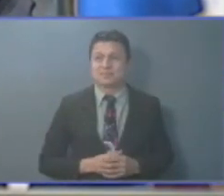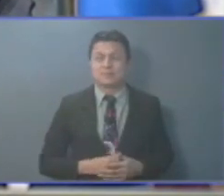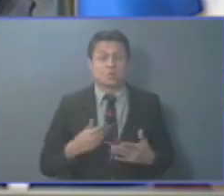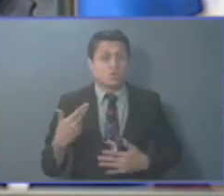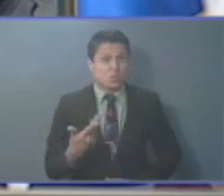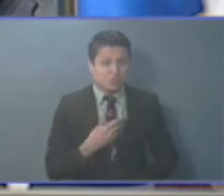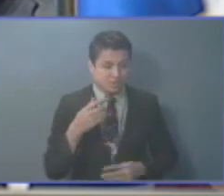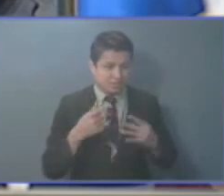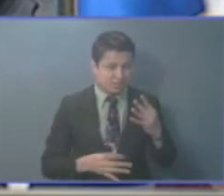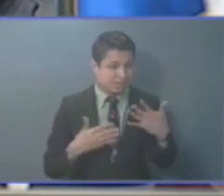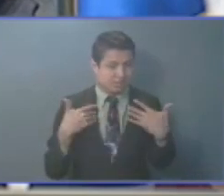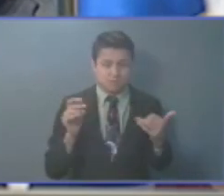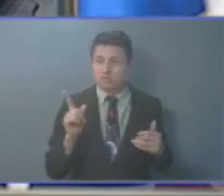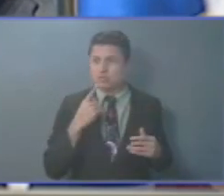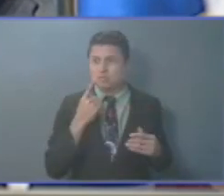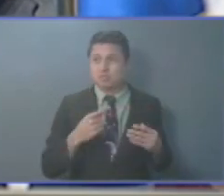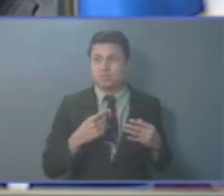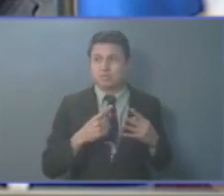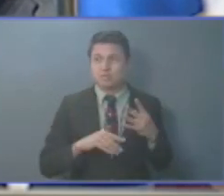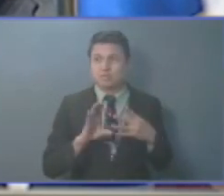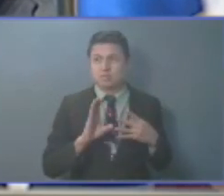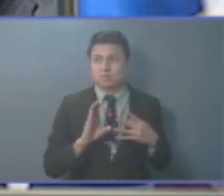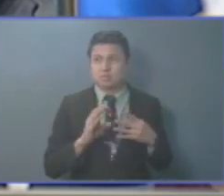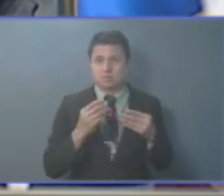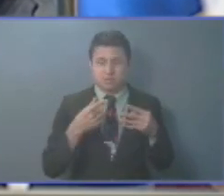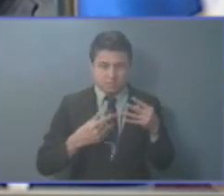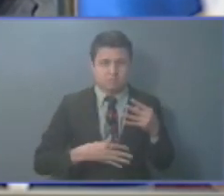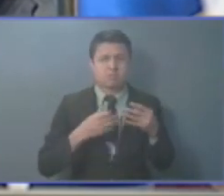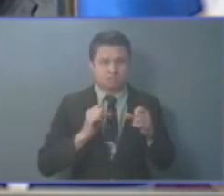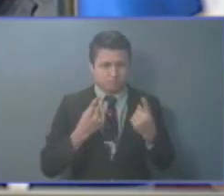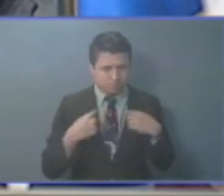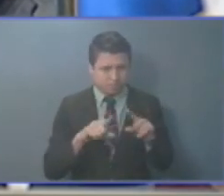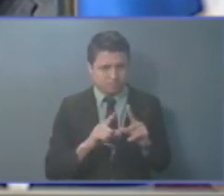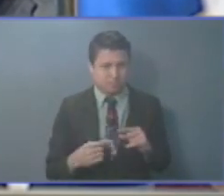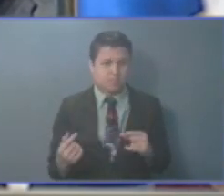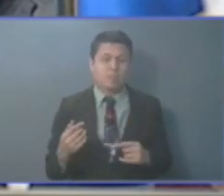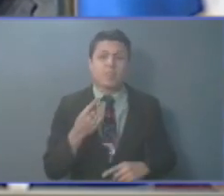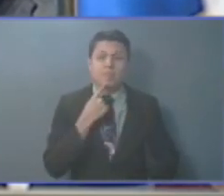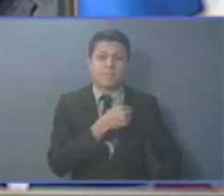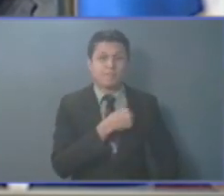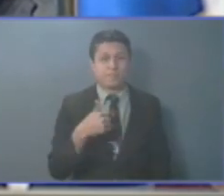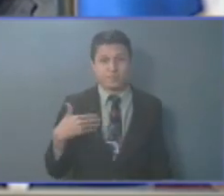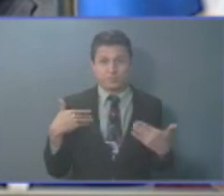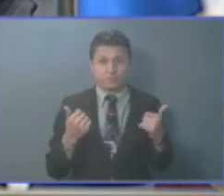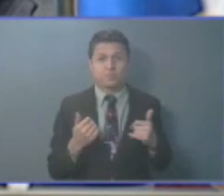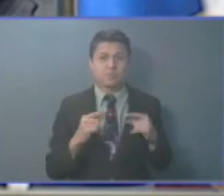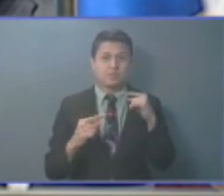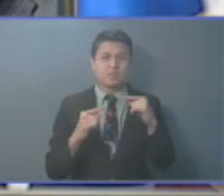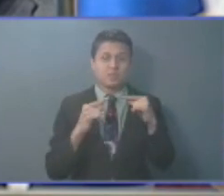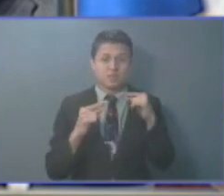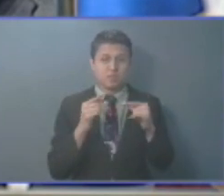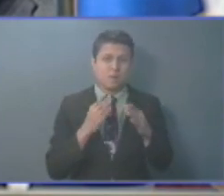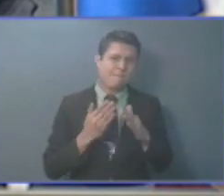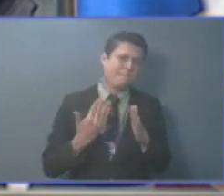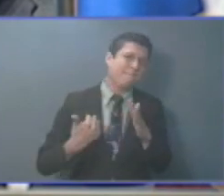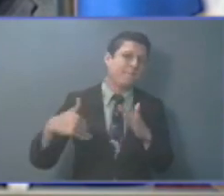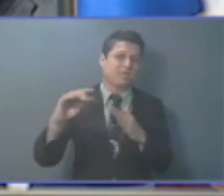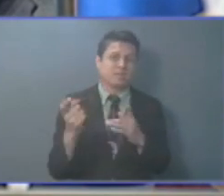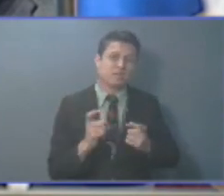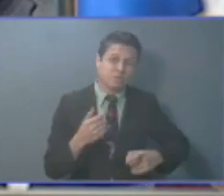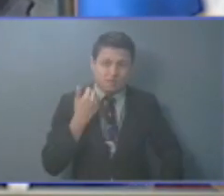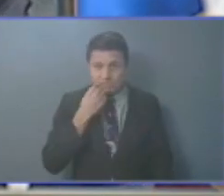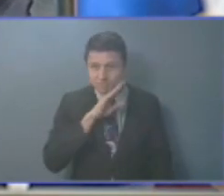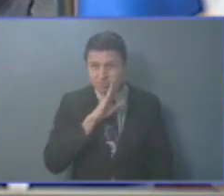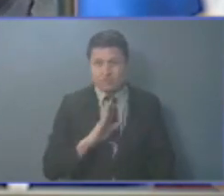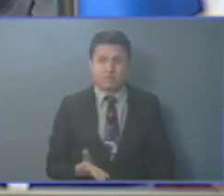Nuestro Código de Salud no ha sido declarado inconstitucional en legislación vigente y claramente nombra al Ministerio de Salud como ente máximo en todos los aspectos referidos al control de las